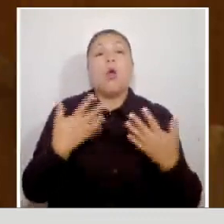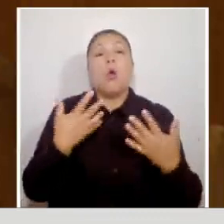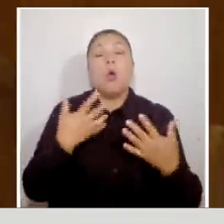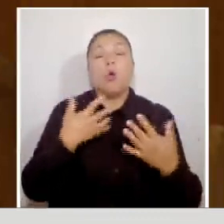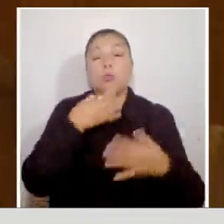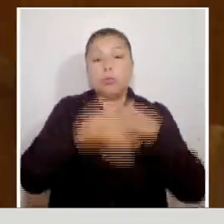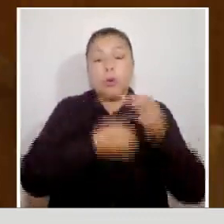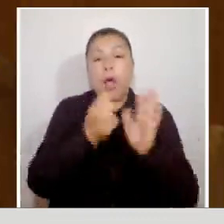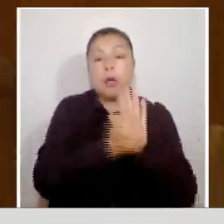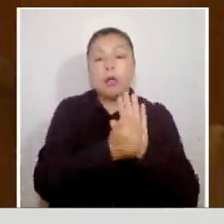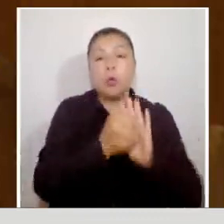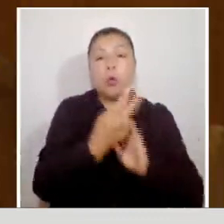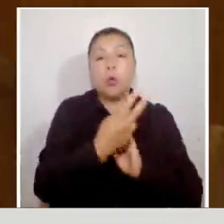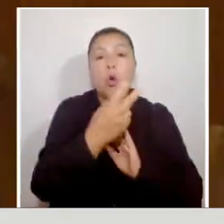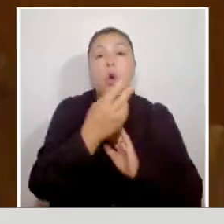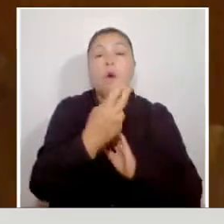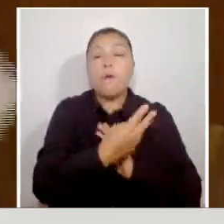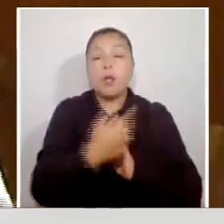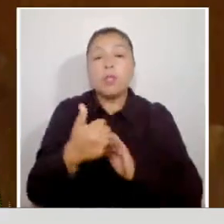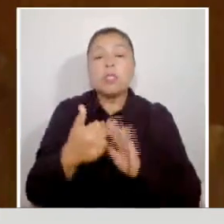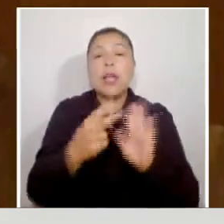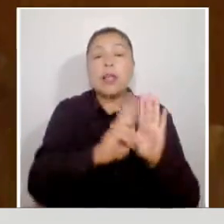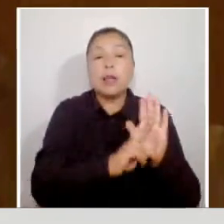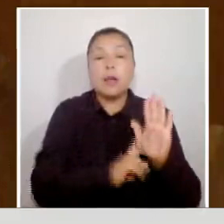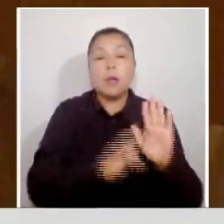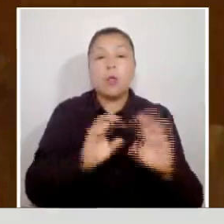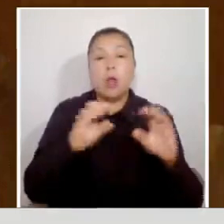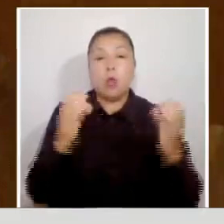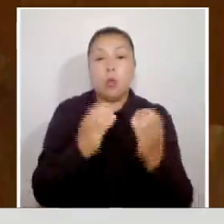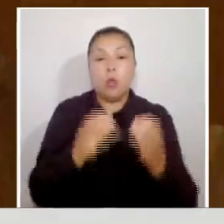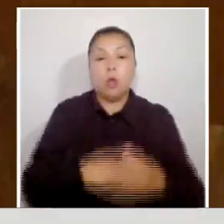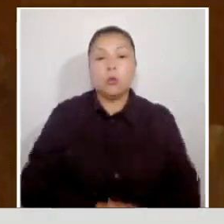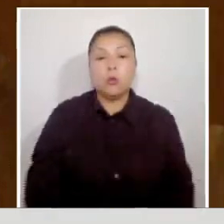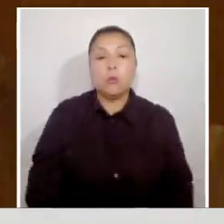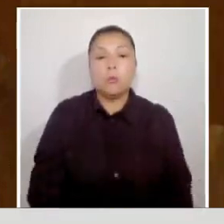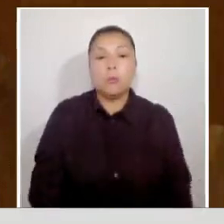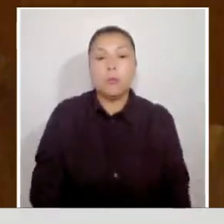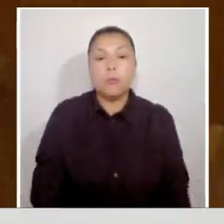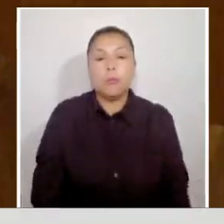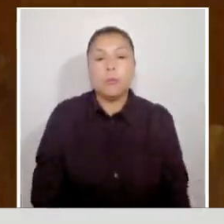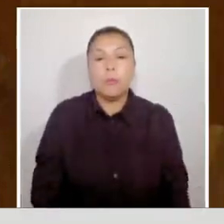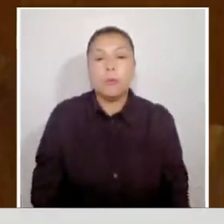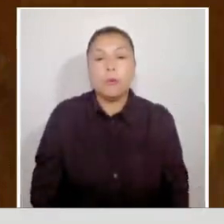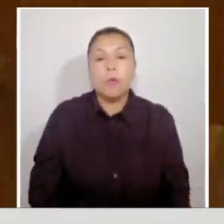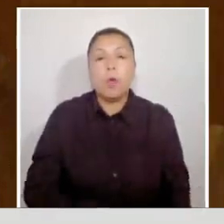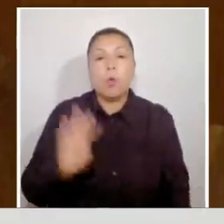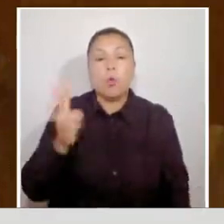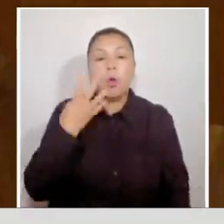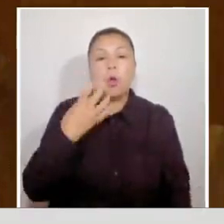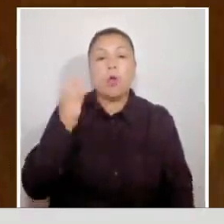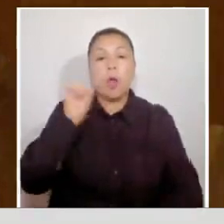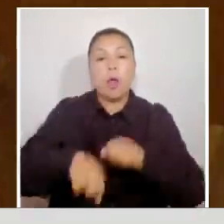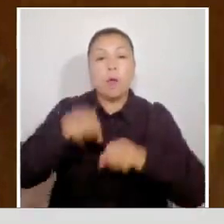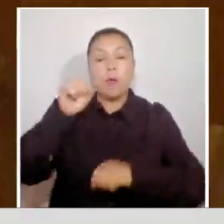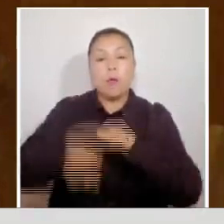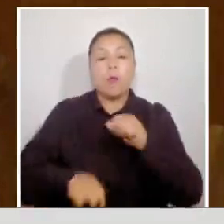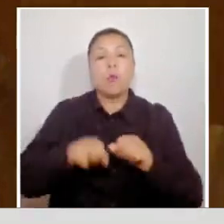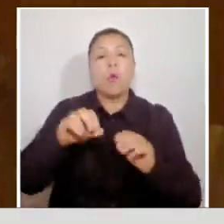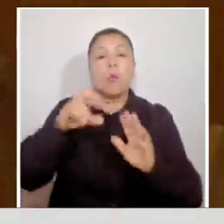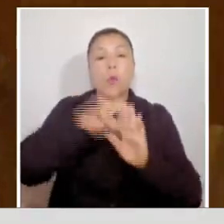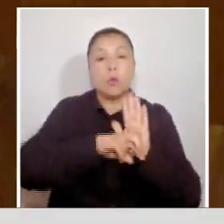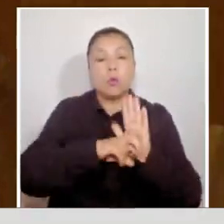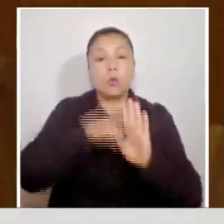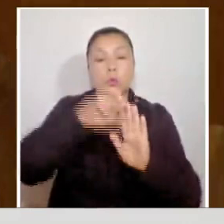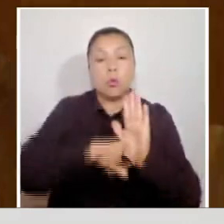artículo 226 del reglamento de la corporación cuatro aprobación de proyecto el proyecto de ley se